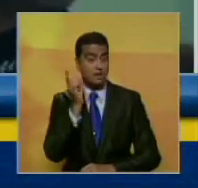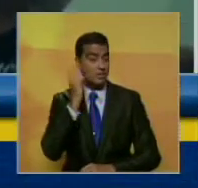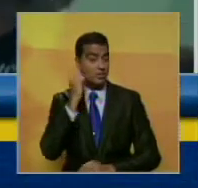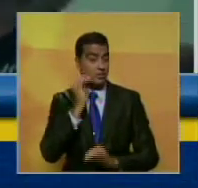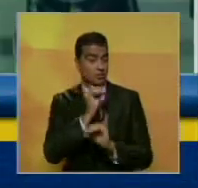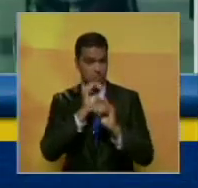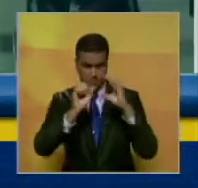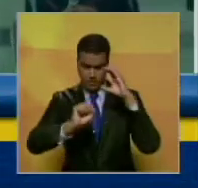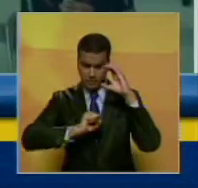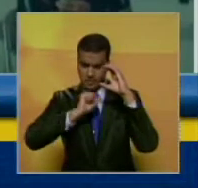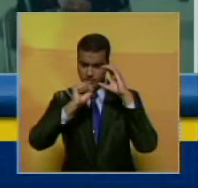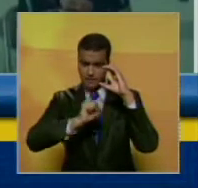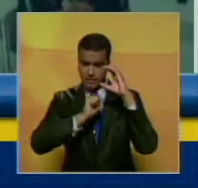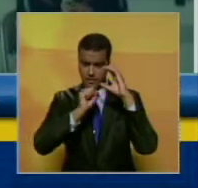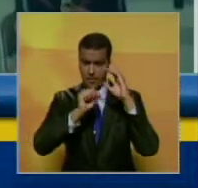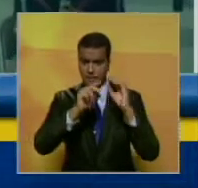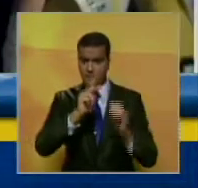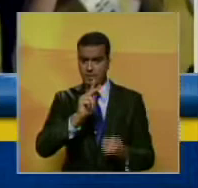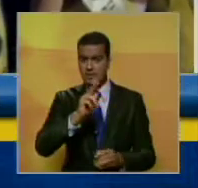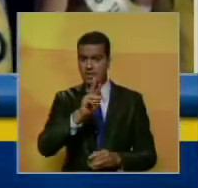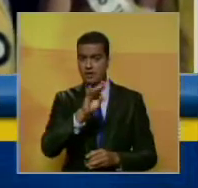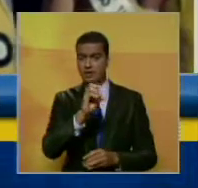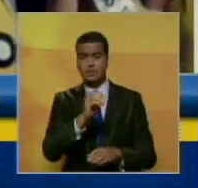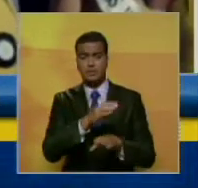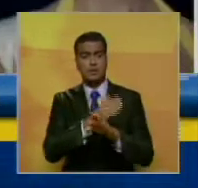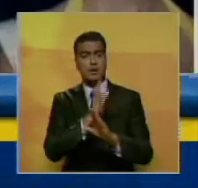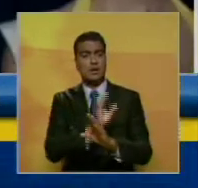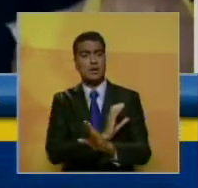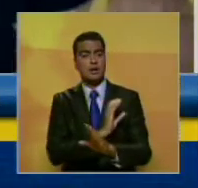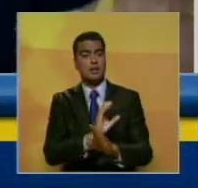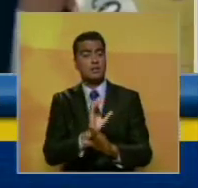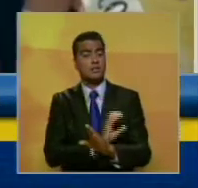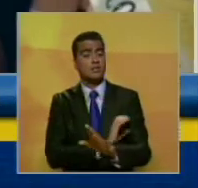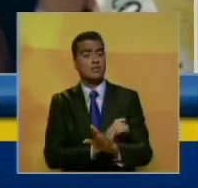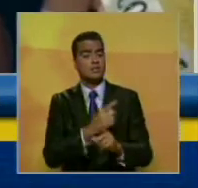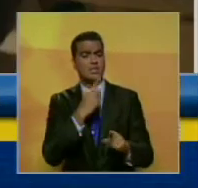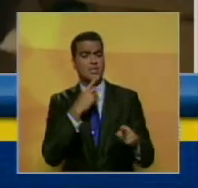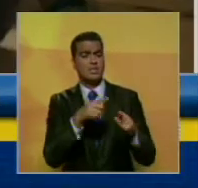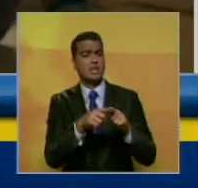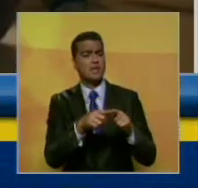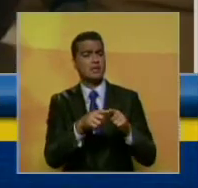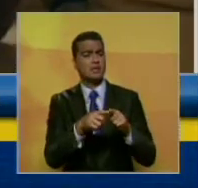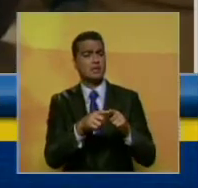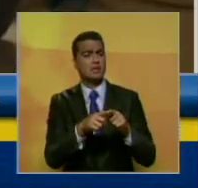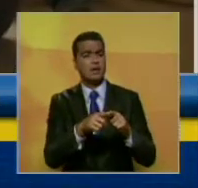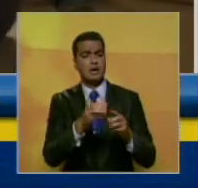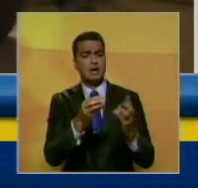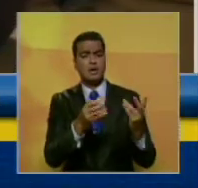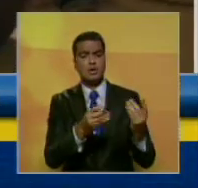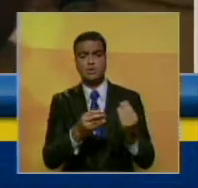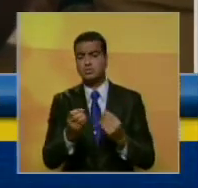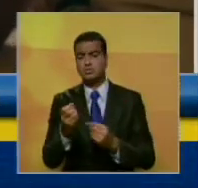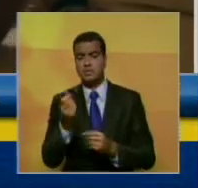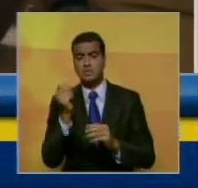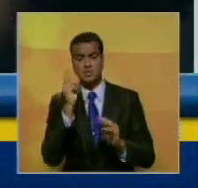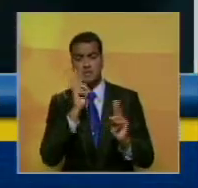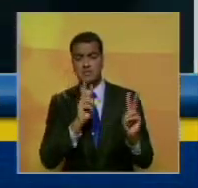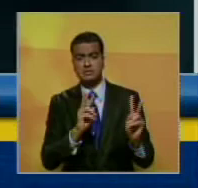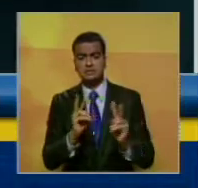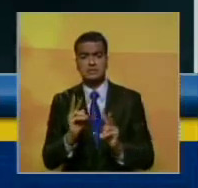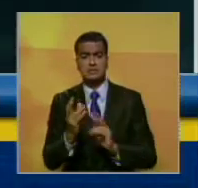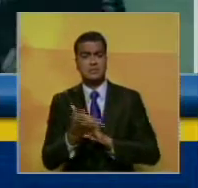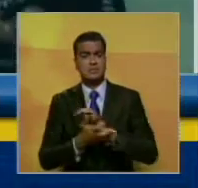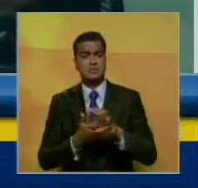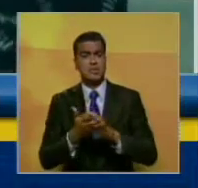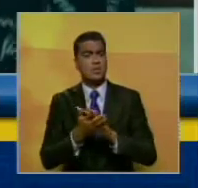último videoclip Pretty Hurts, ya que la cantante realiza una dura crítica a los concursos de belleza y refleja el estrés de